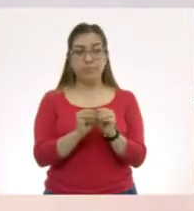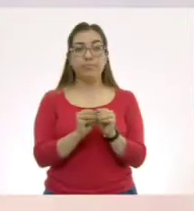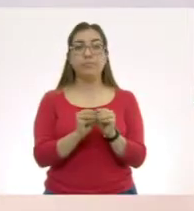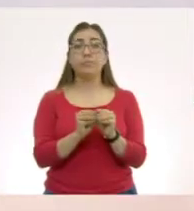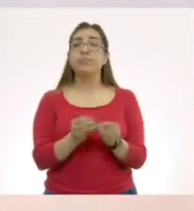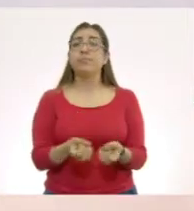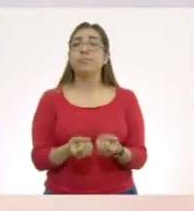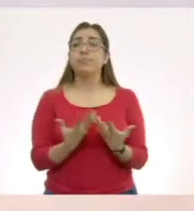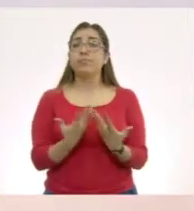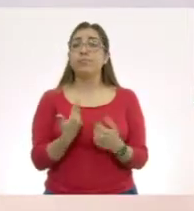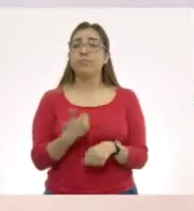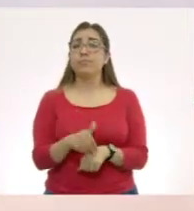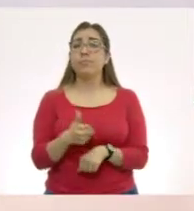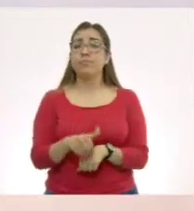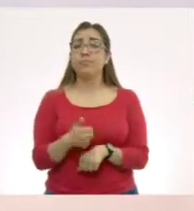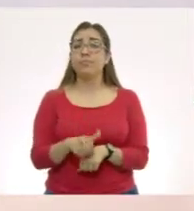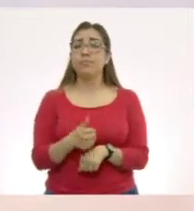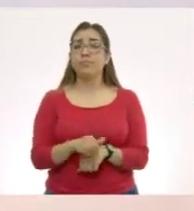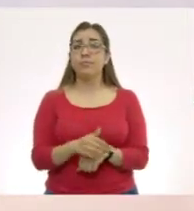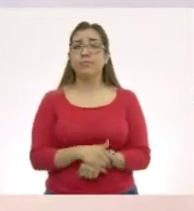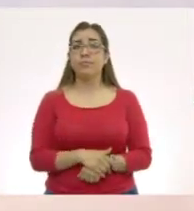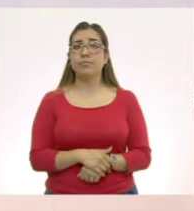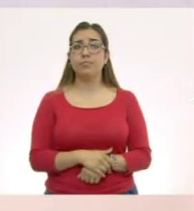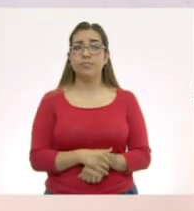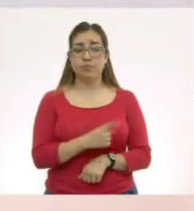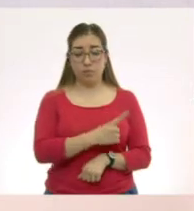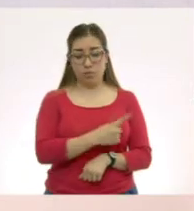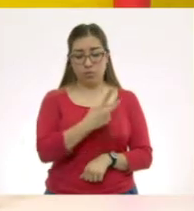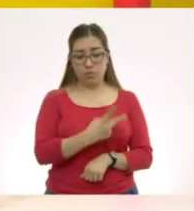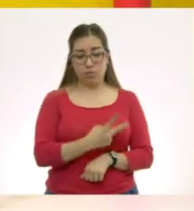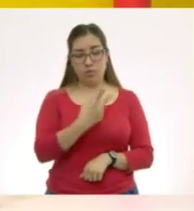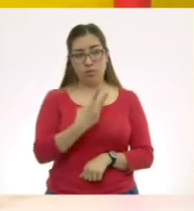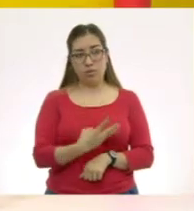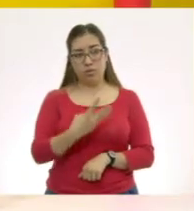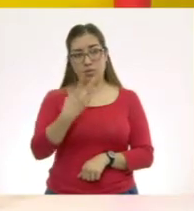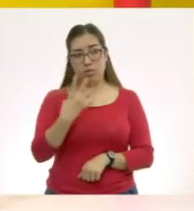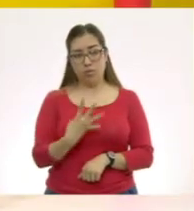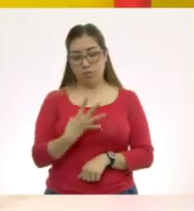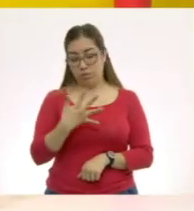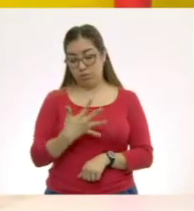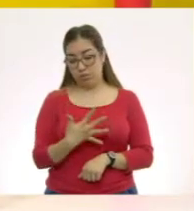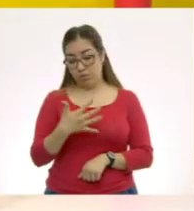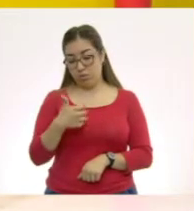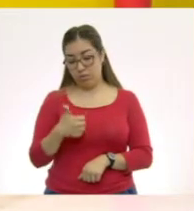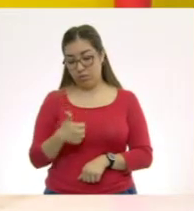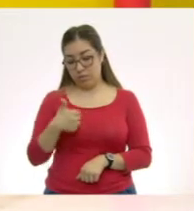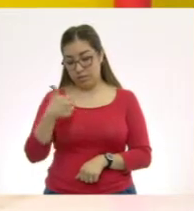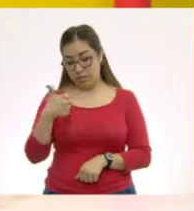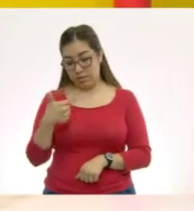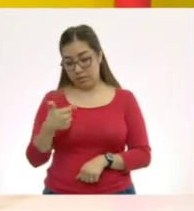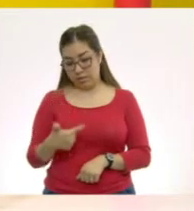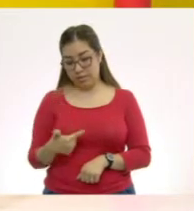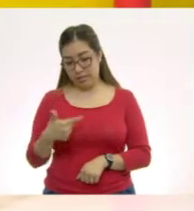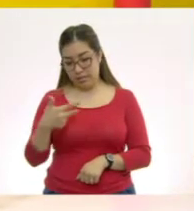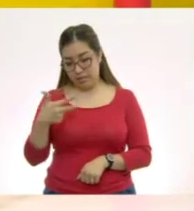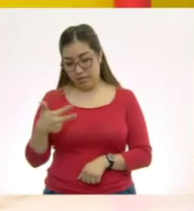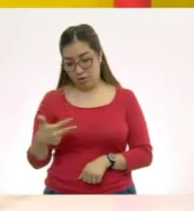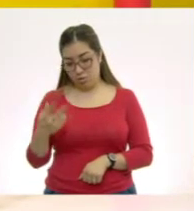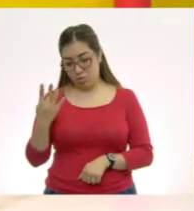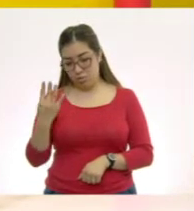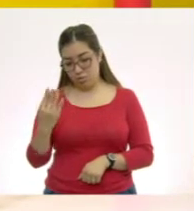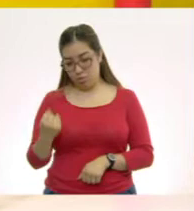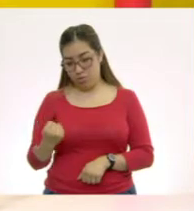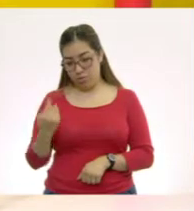a sumar qué número es. Vamos a ver. 1, 2, 3, 4, 5, 6,